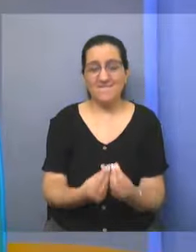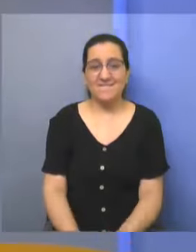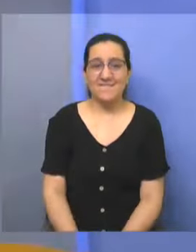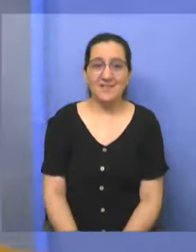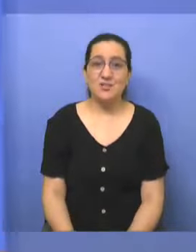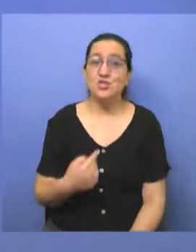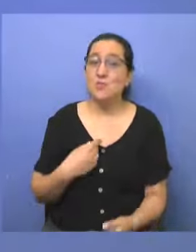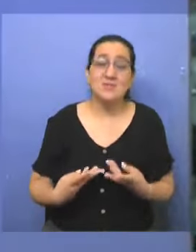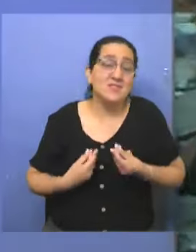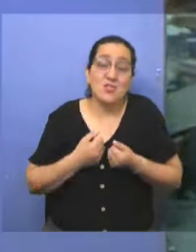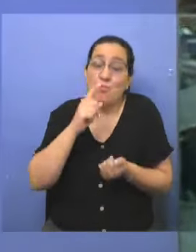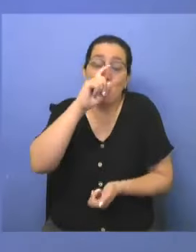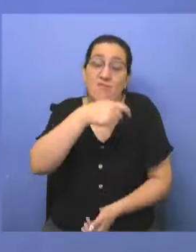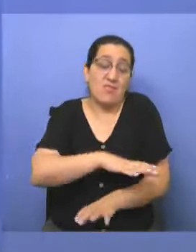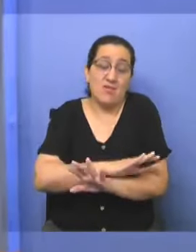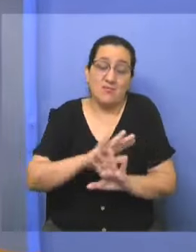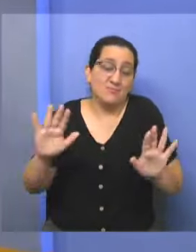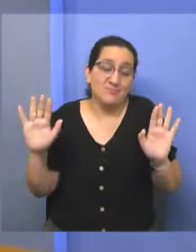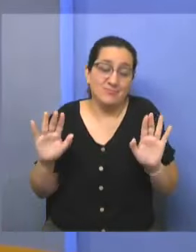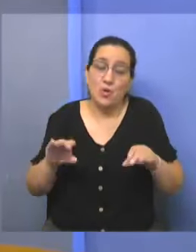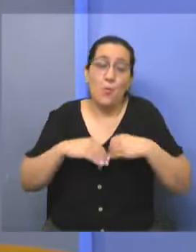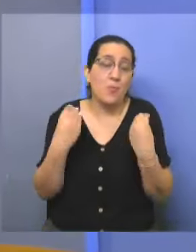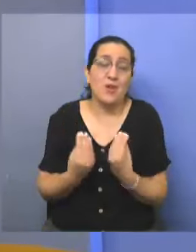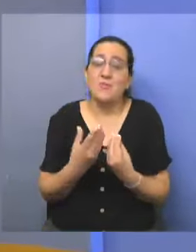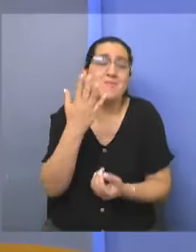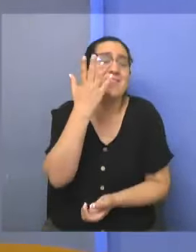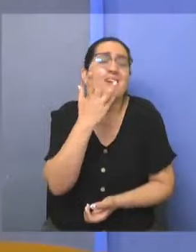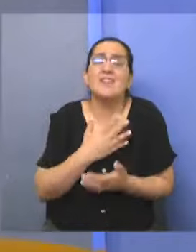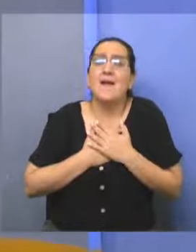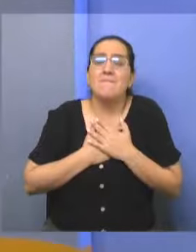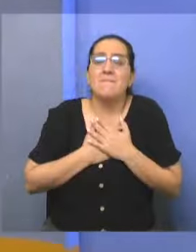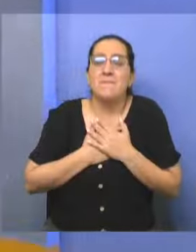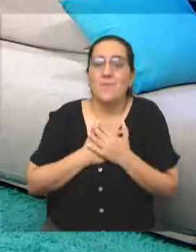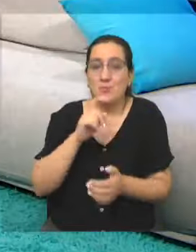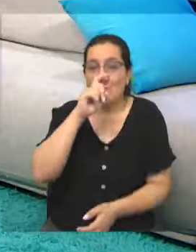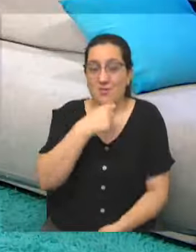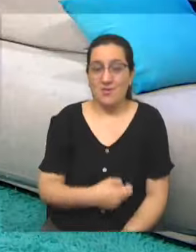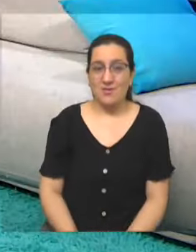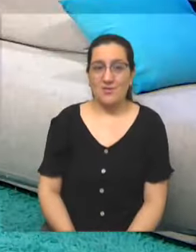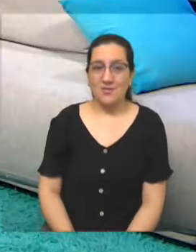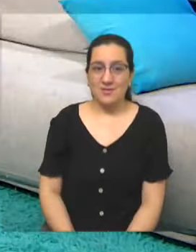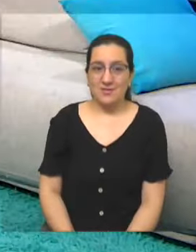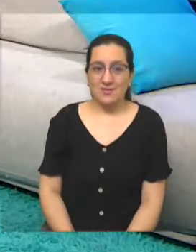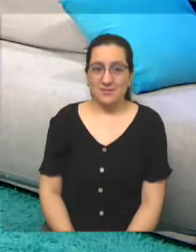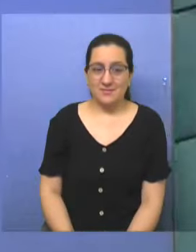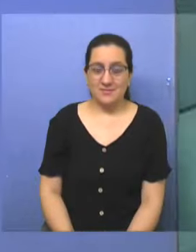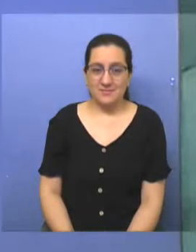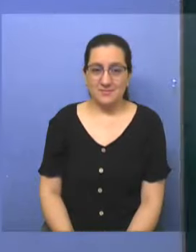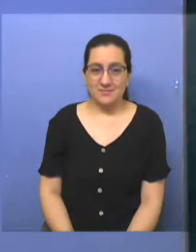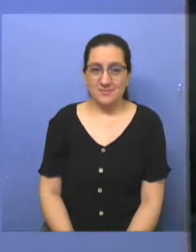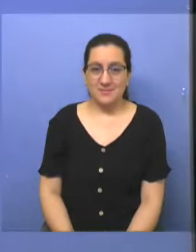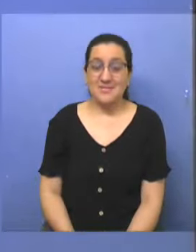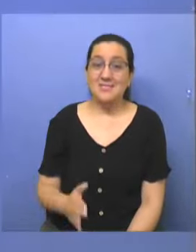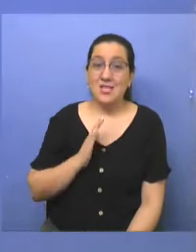Montevideo, ¿qué quieres que te diga? De todo Montevideo, recorro todo Montevideo, amo todo Montevideo. ¡Ay, tengo amigos en todo Montevideo!